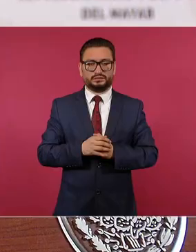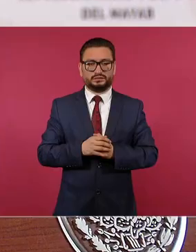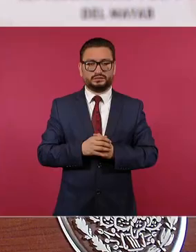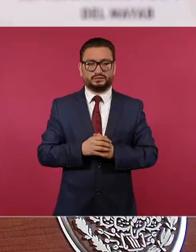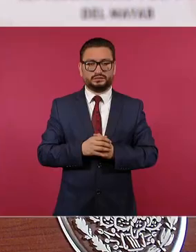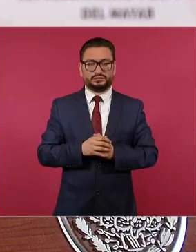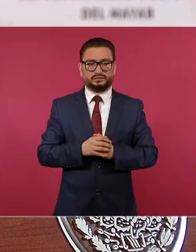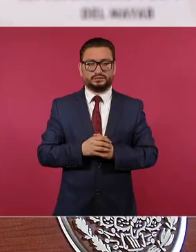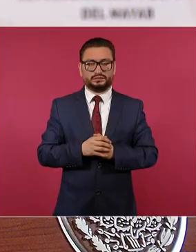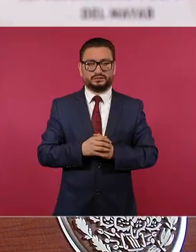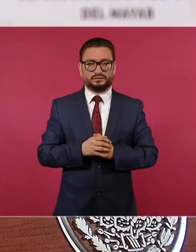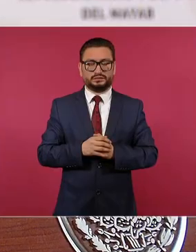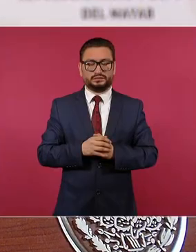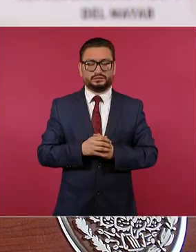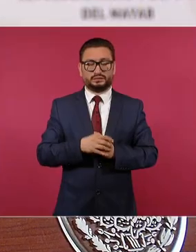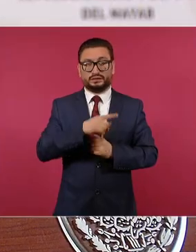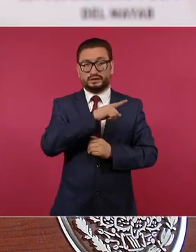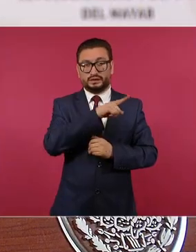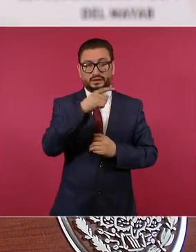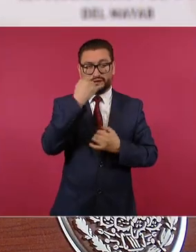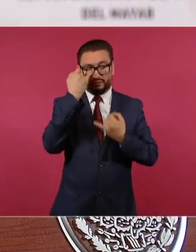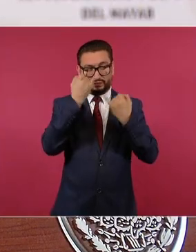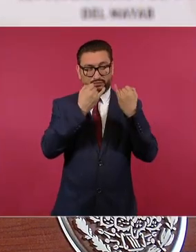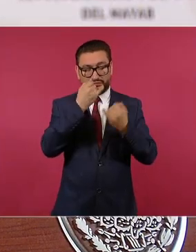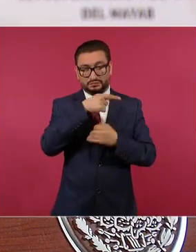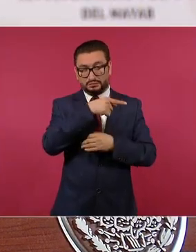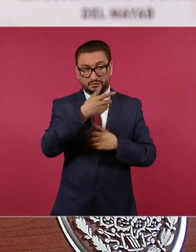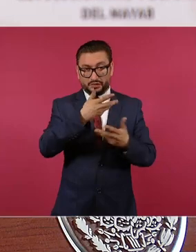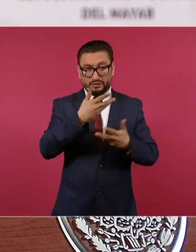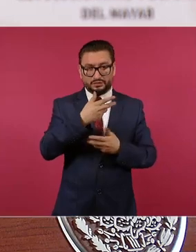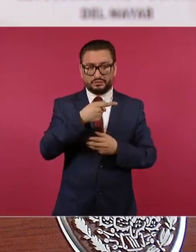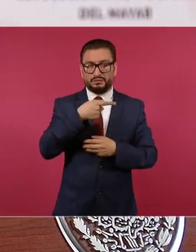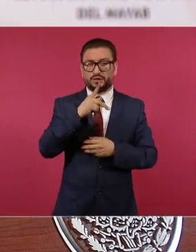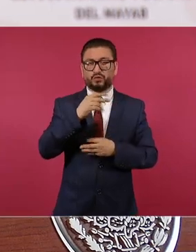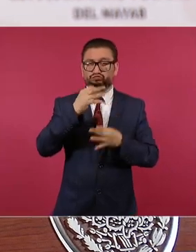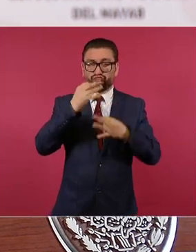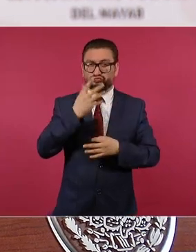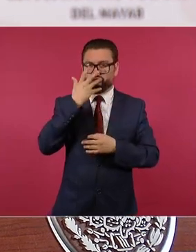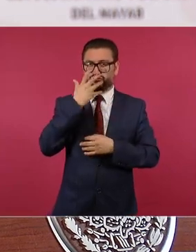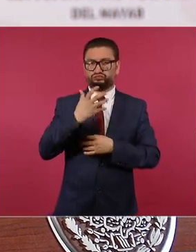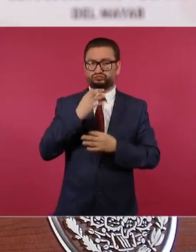que no son serias, pues,